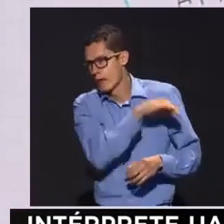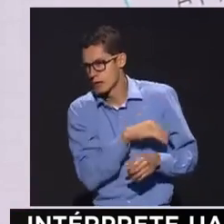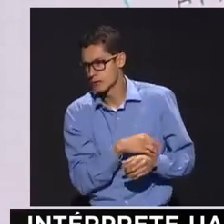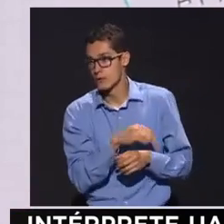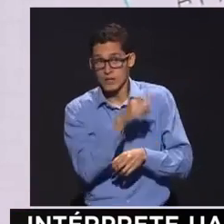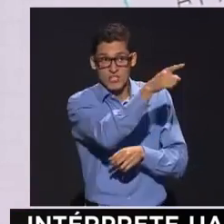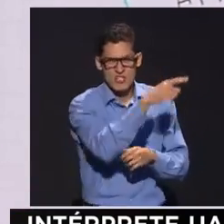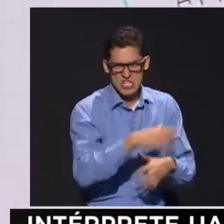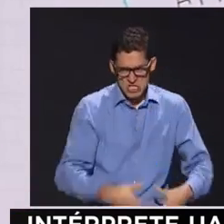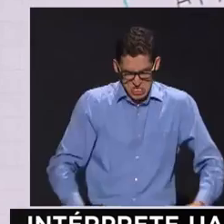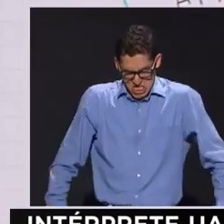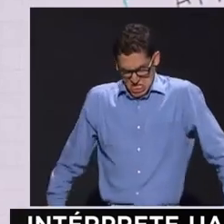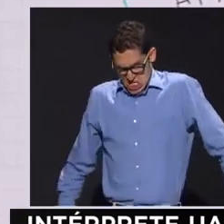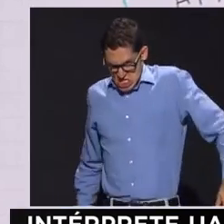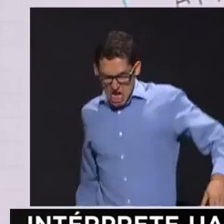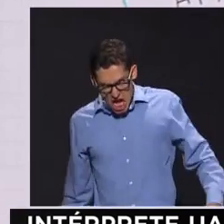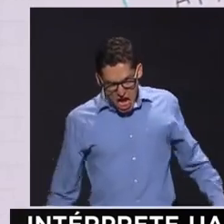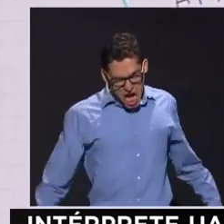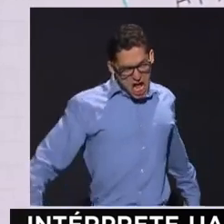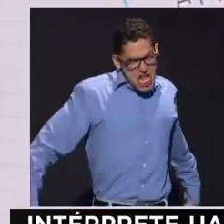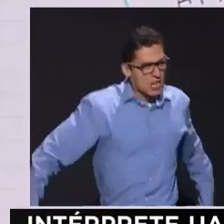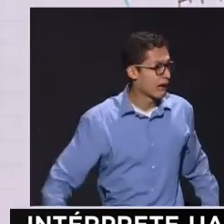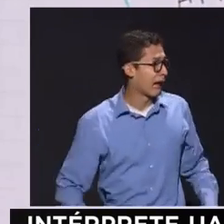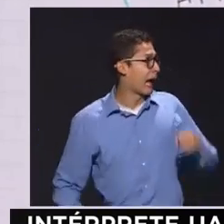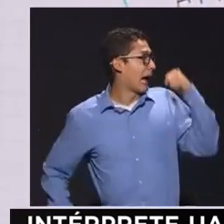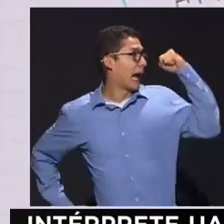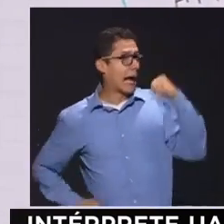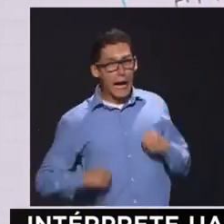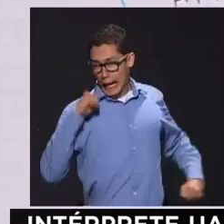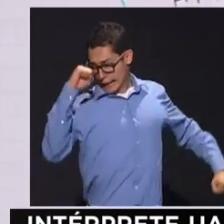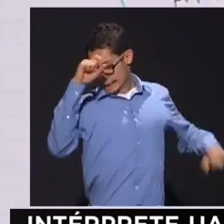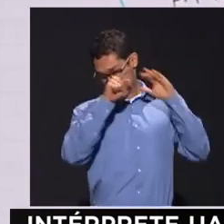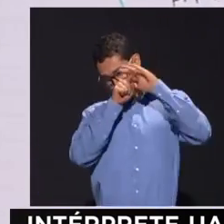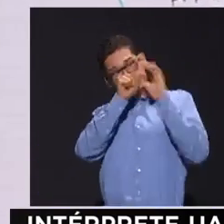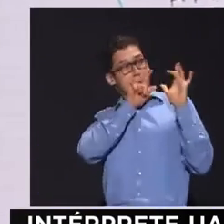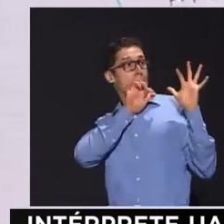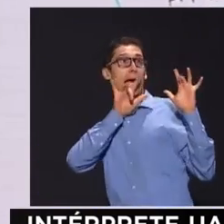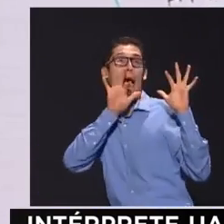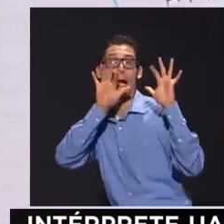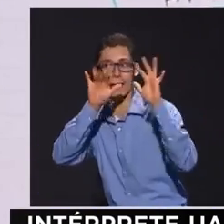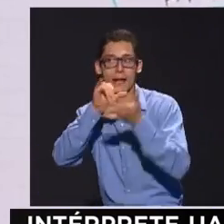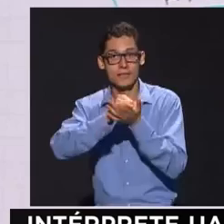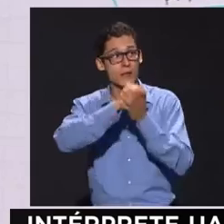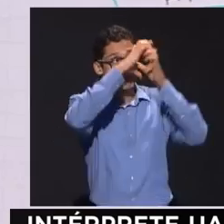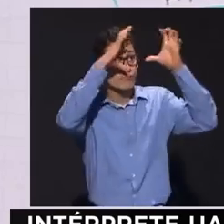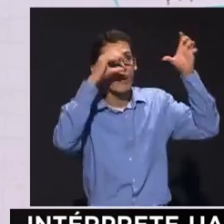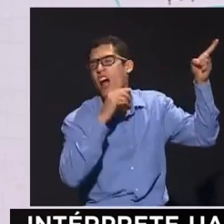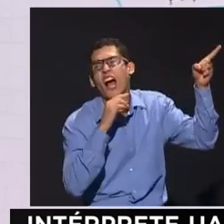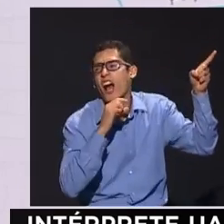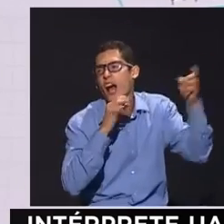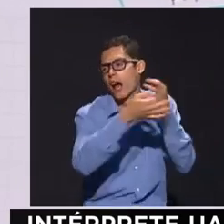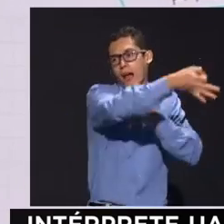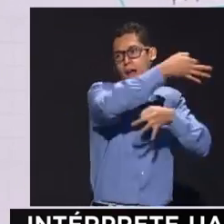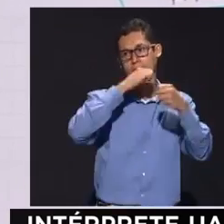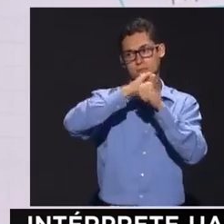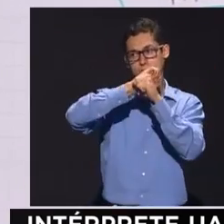quiere hacer daño y estamos todos cuidando cuidándonos pero preparándonos para poder pelear con él vamos a imaginar que es el coro navideño que